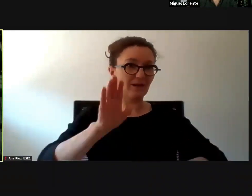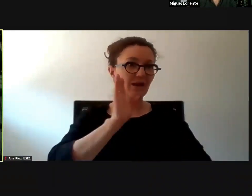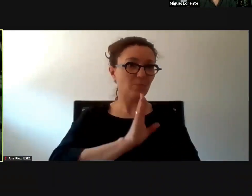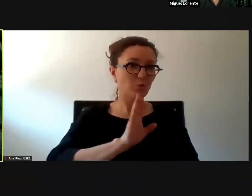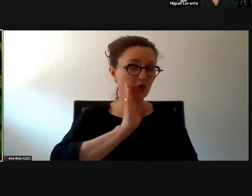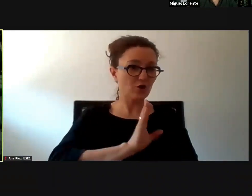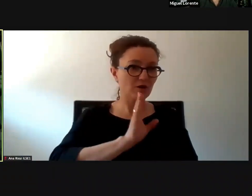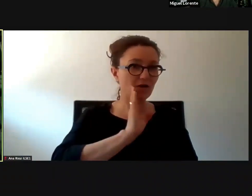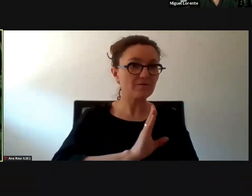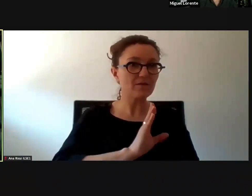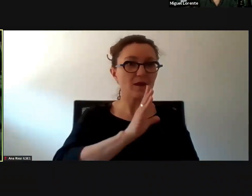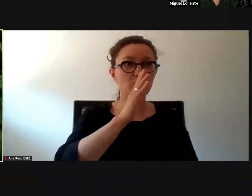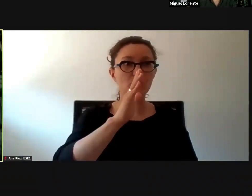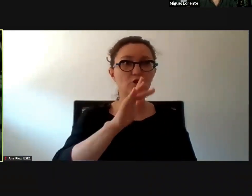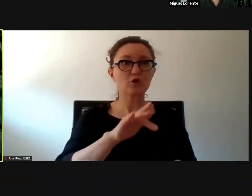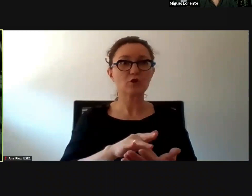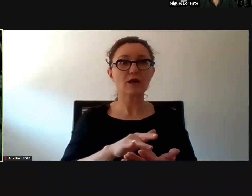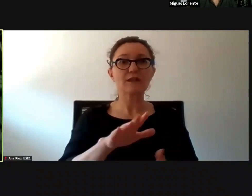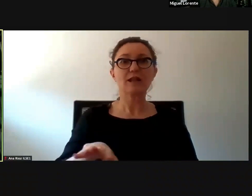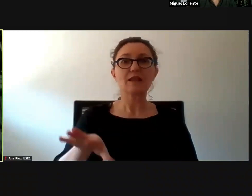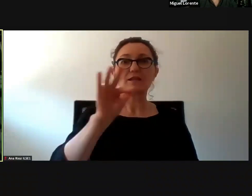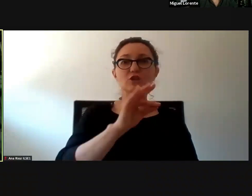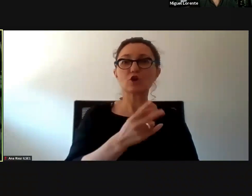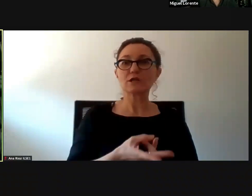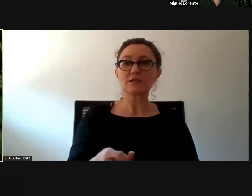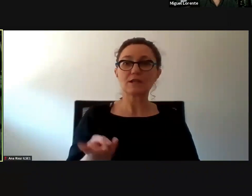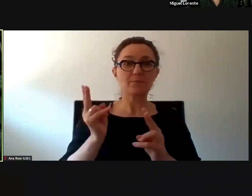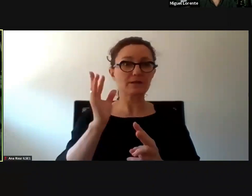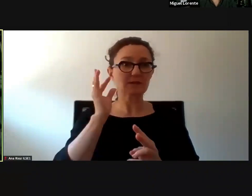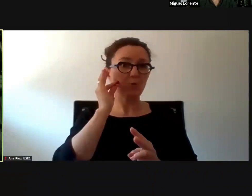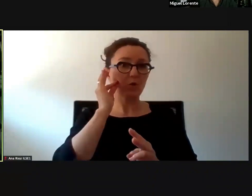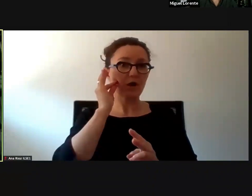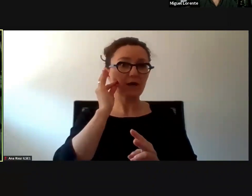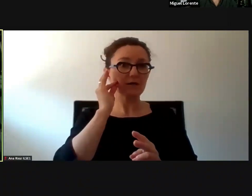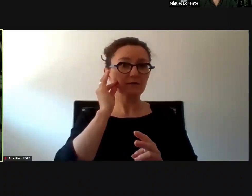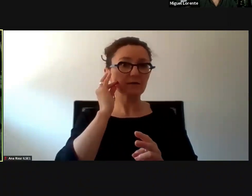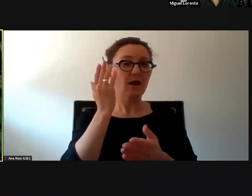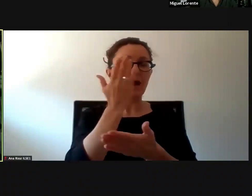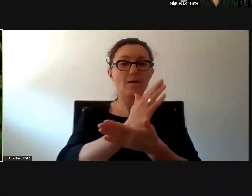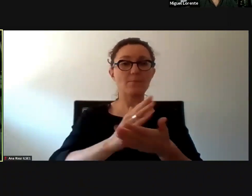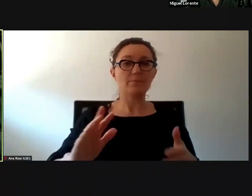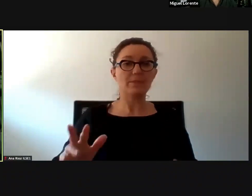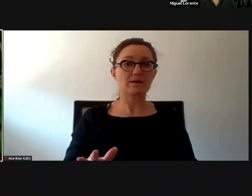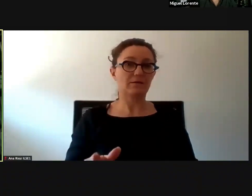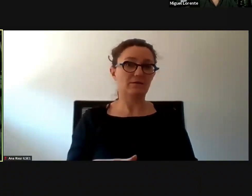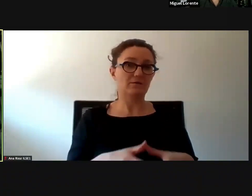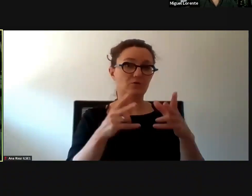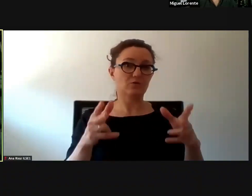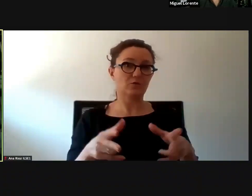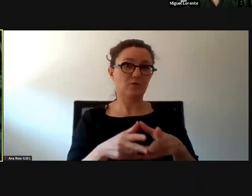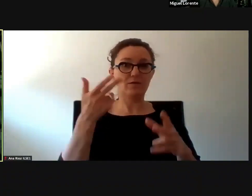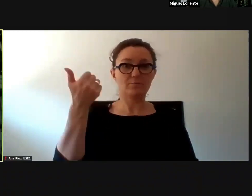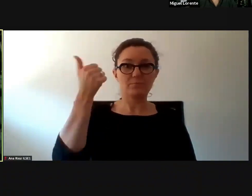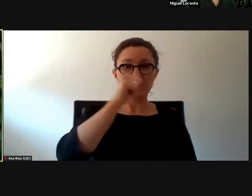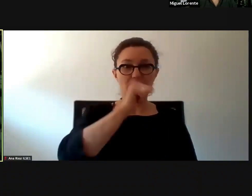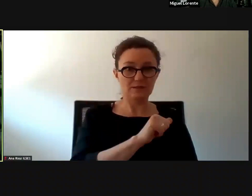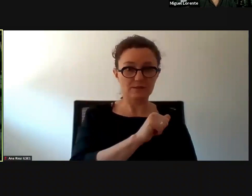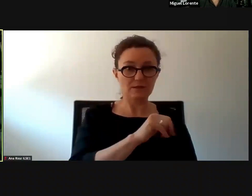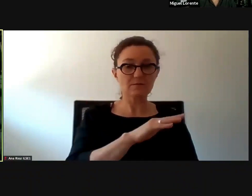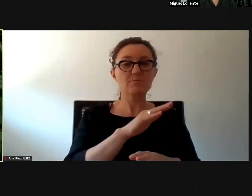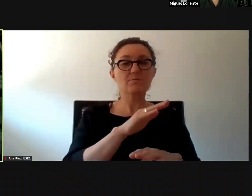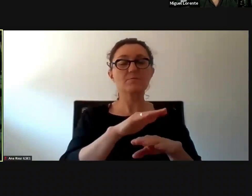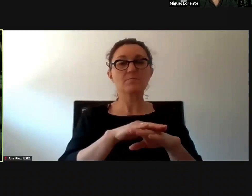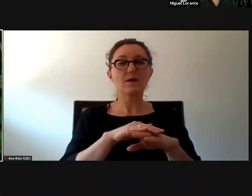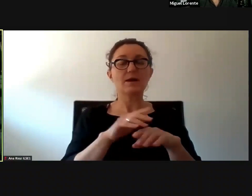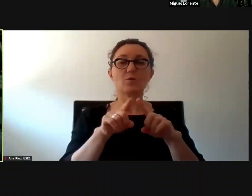actuaciones o decisiones libres de las mujeres al margen de una sociedad machista que condiciona que la decisión sea en ese sentido, para reforzar la